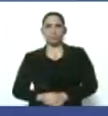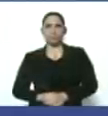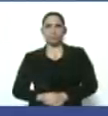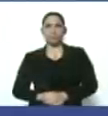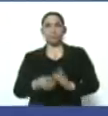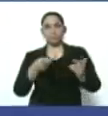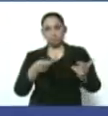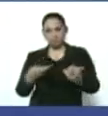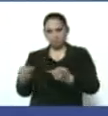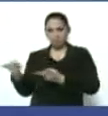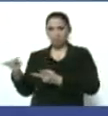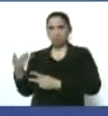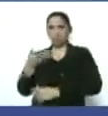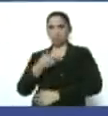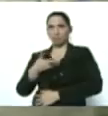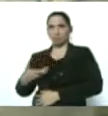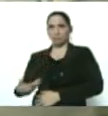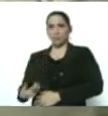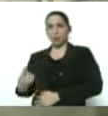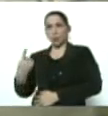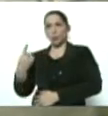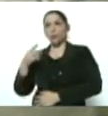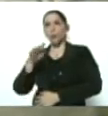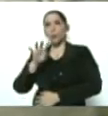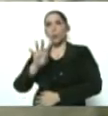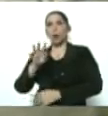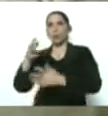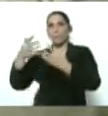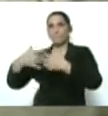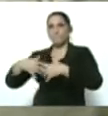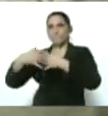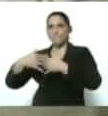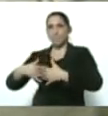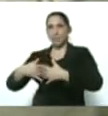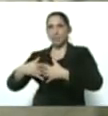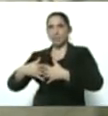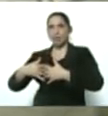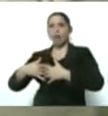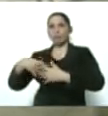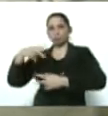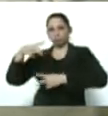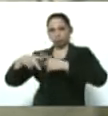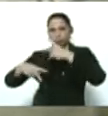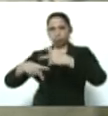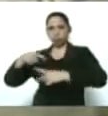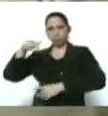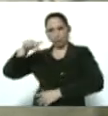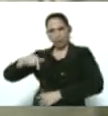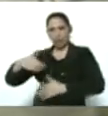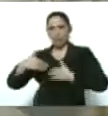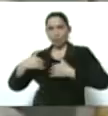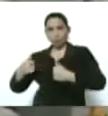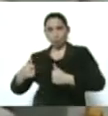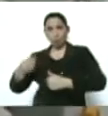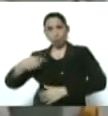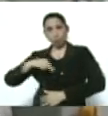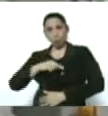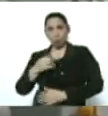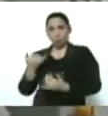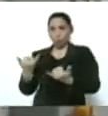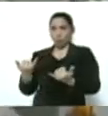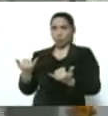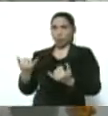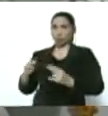Bienvenido, presidente, a una de nuestras cuatro empresas del conglomerado productivo del sector salud. En este momento nos